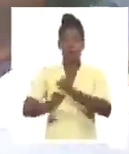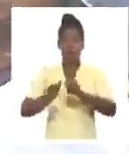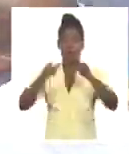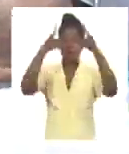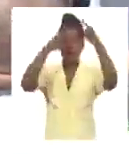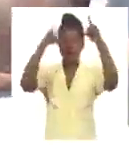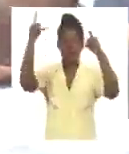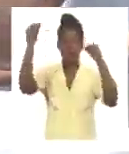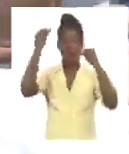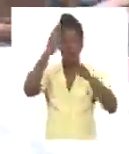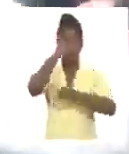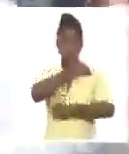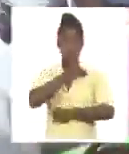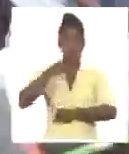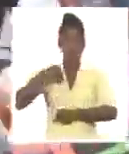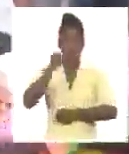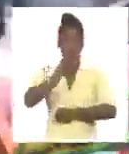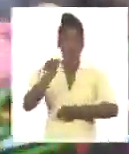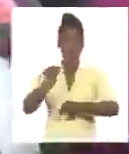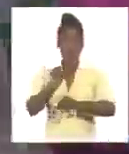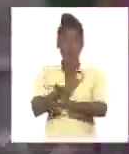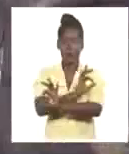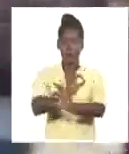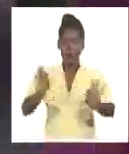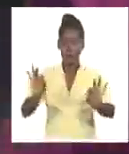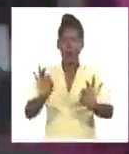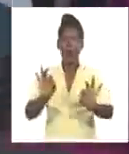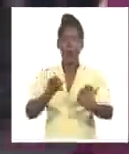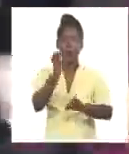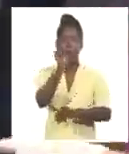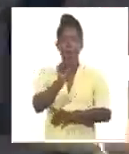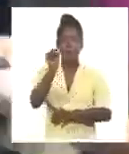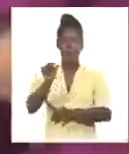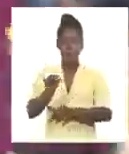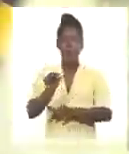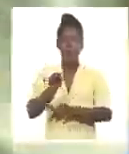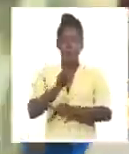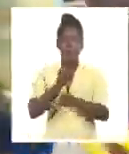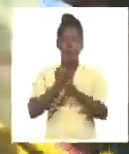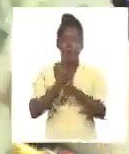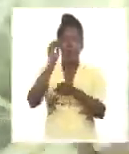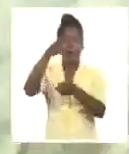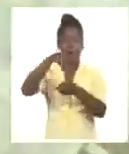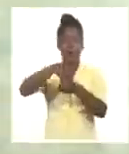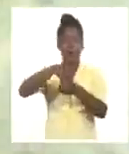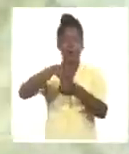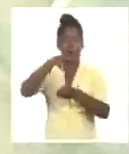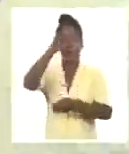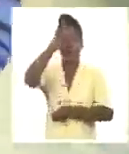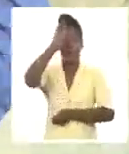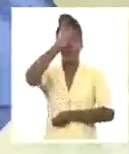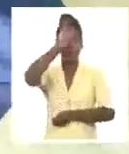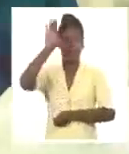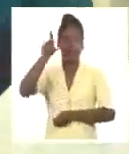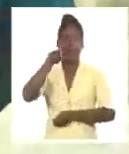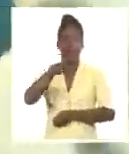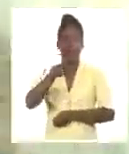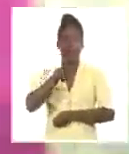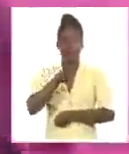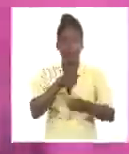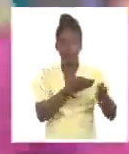doctores, enfermeros, especialistas, también funcionarios del Ministerio de Salud Pública, reciben aquí a los heridos de